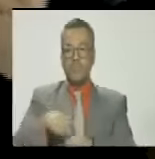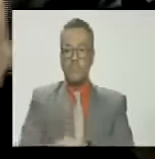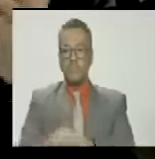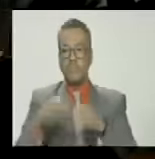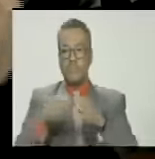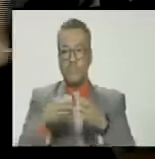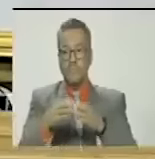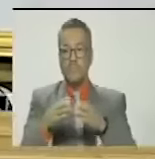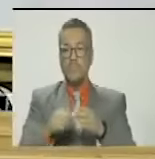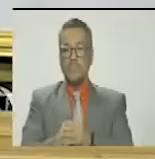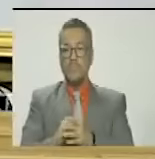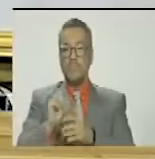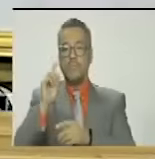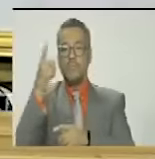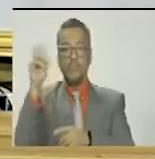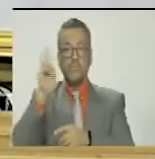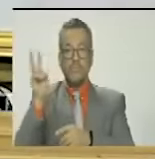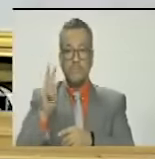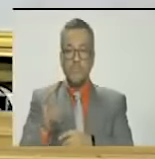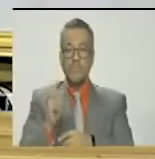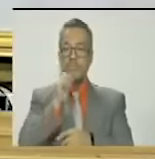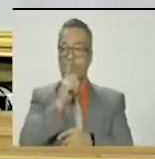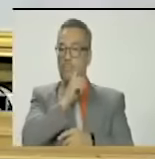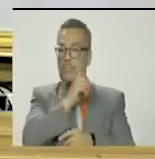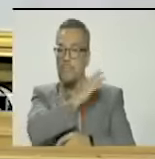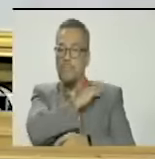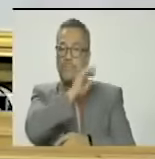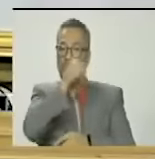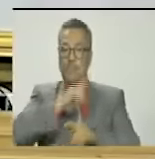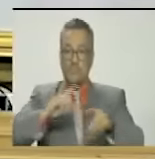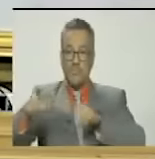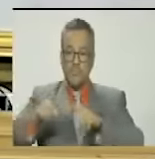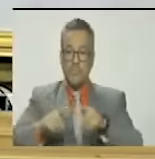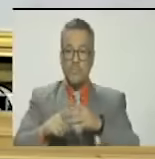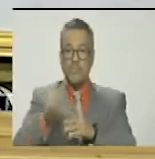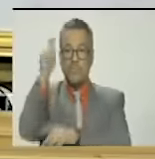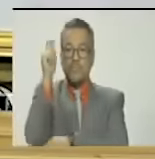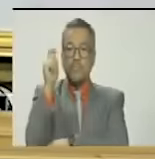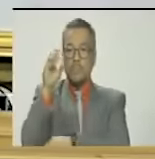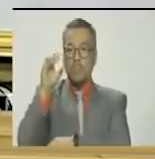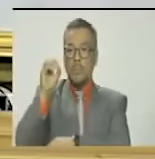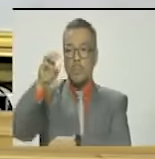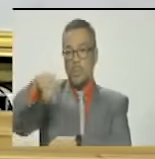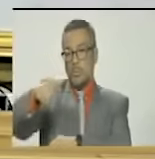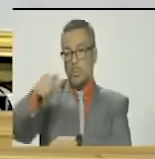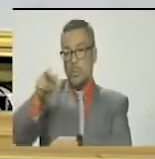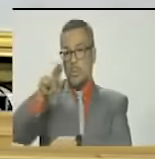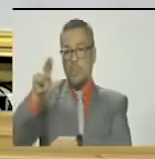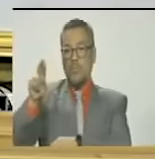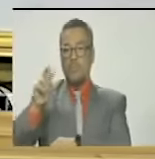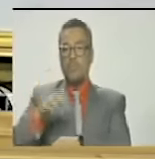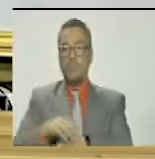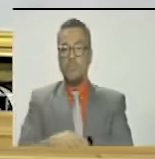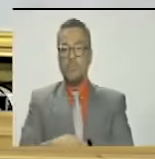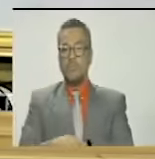Al Partido Primero Venezuela, en nombre de su jefe de fracción, el diputado Omar Ávila.